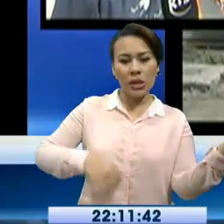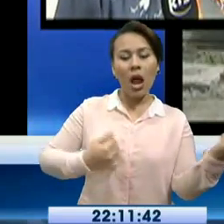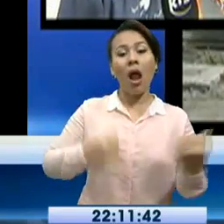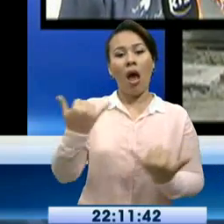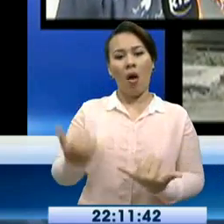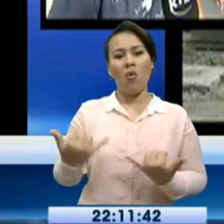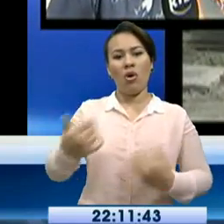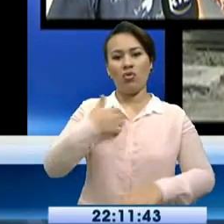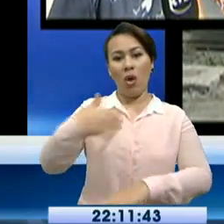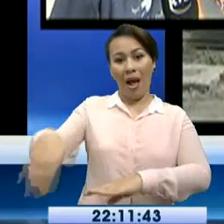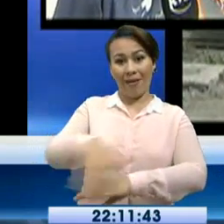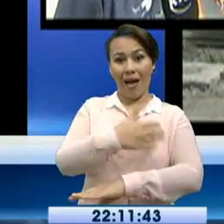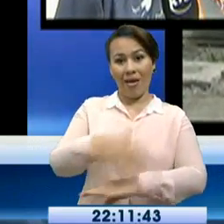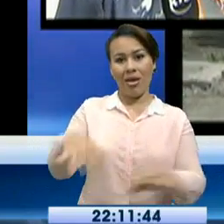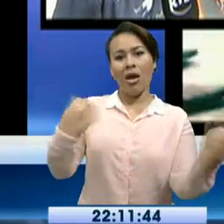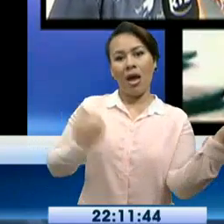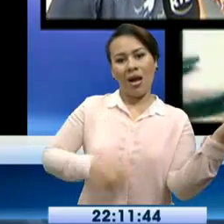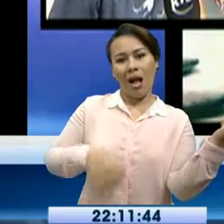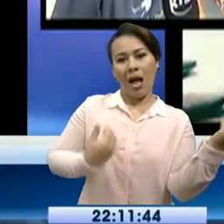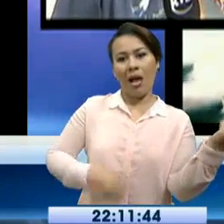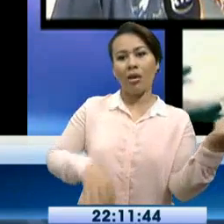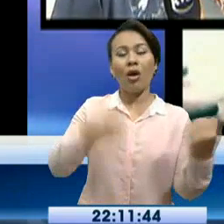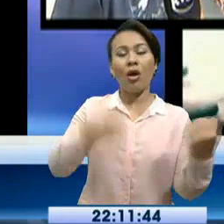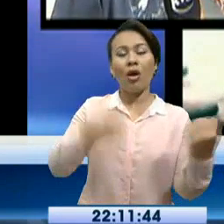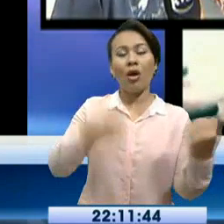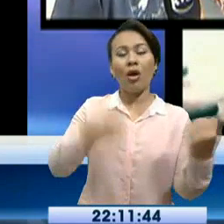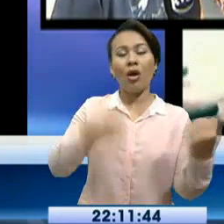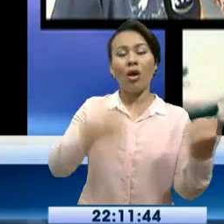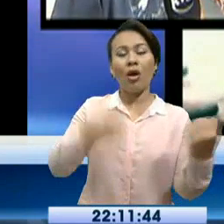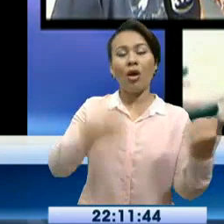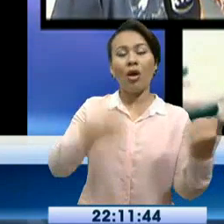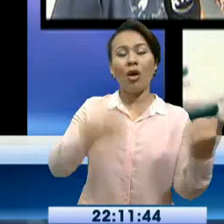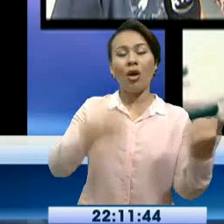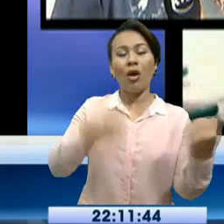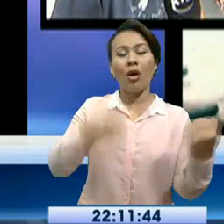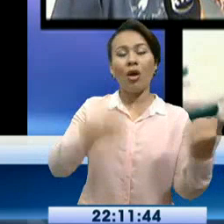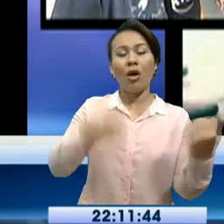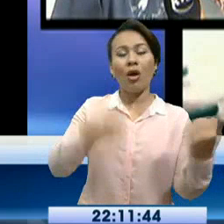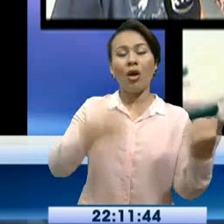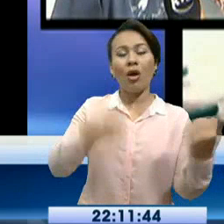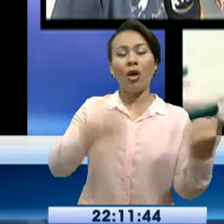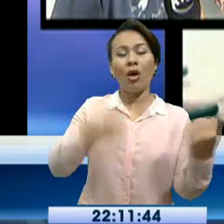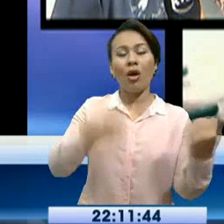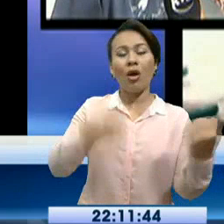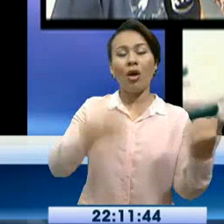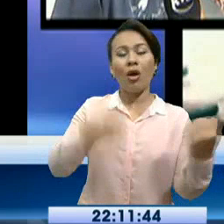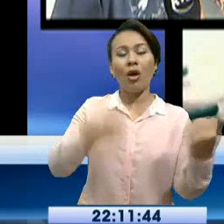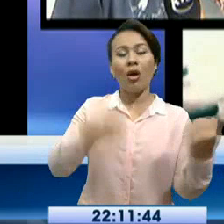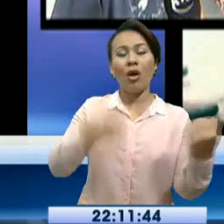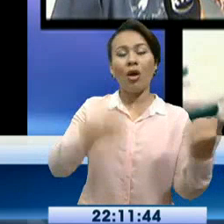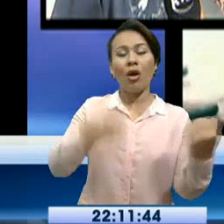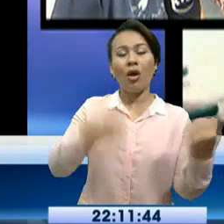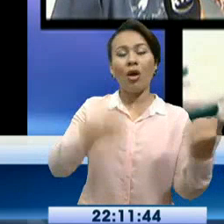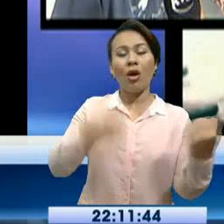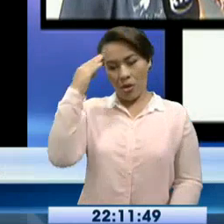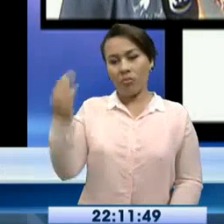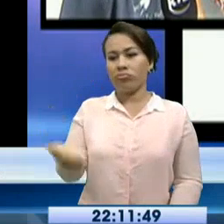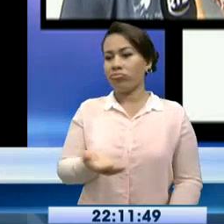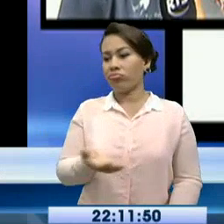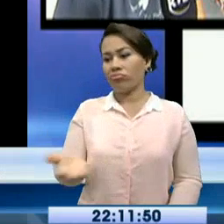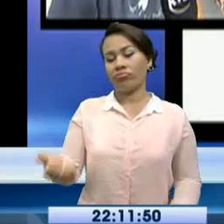algo por allá al lugar es sin saber dónde voy ni a dónde va a llegar y con visita la mayoría